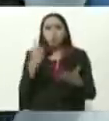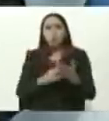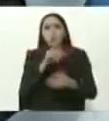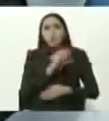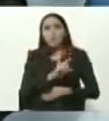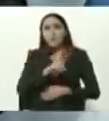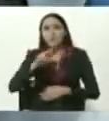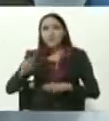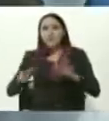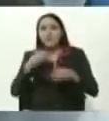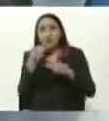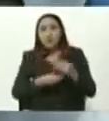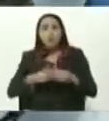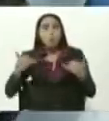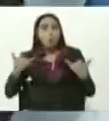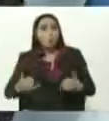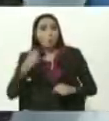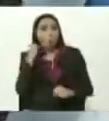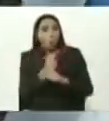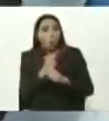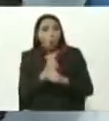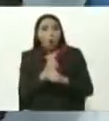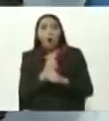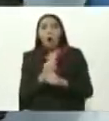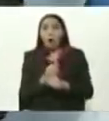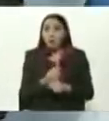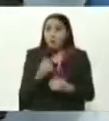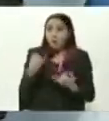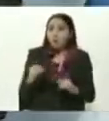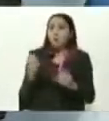la anterior gestión a la nuestra hubo total impunidad.